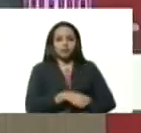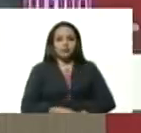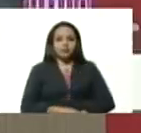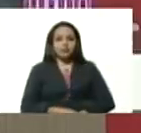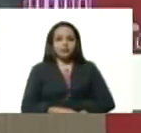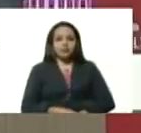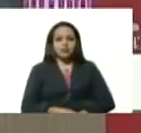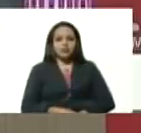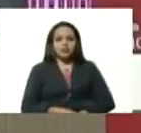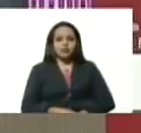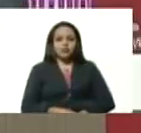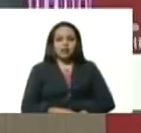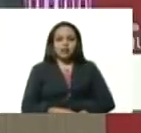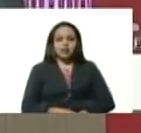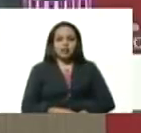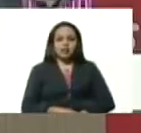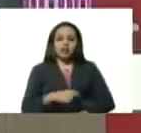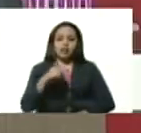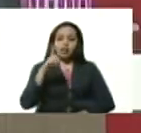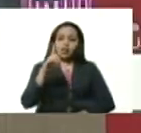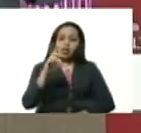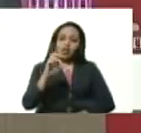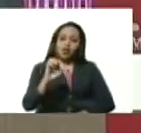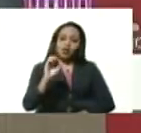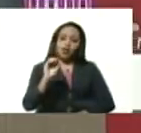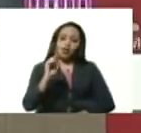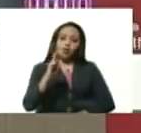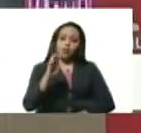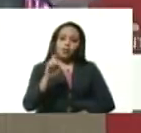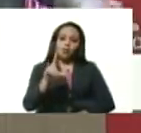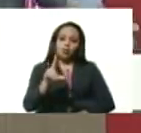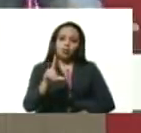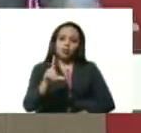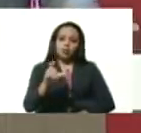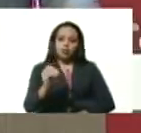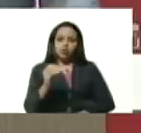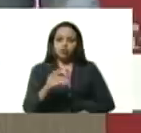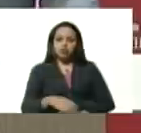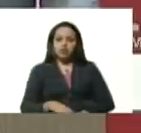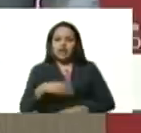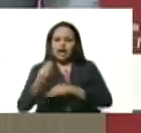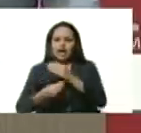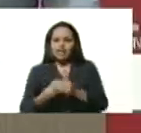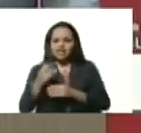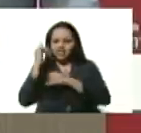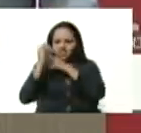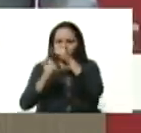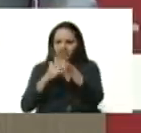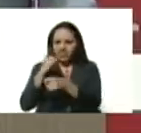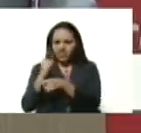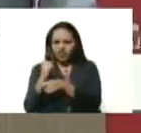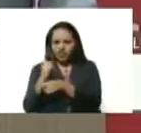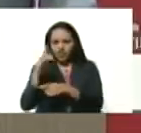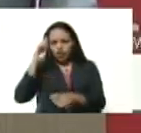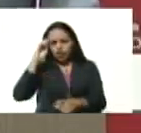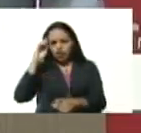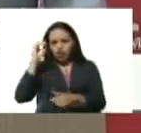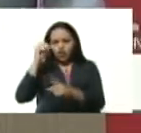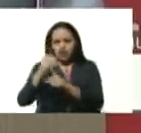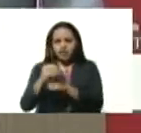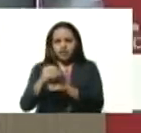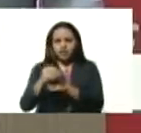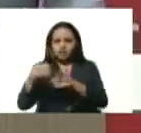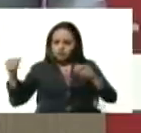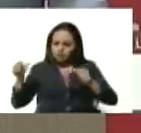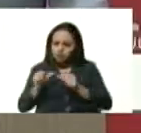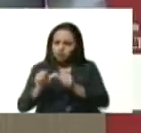Leopoldo López ha hecho y sigue haciendo repetidas videoconferencias con el único fin de insistir en sus planes